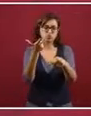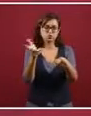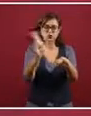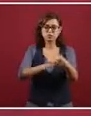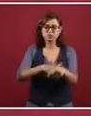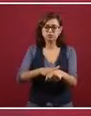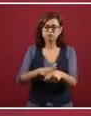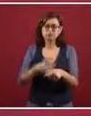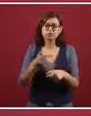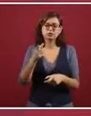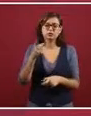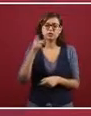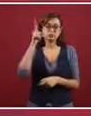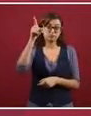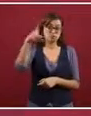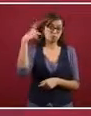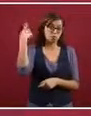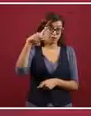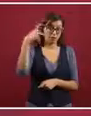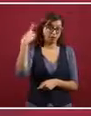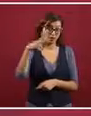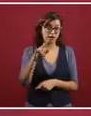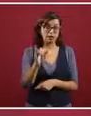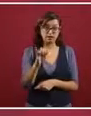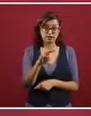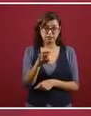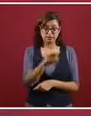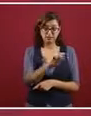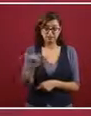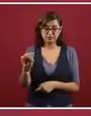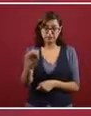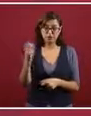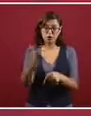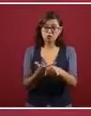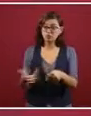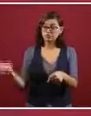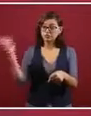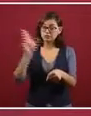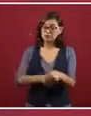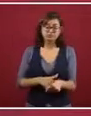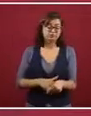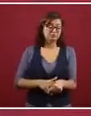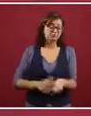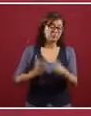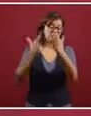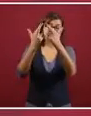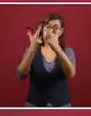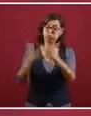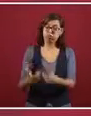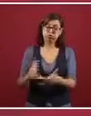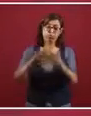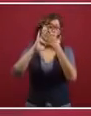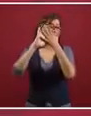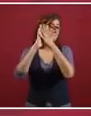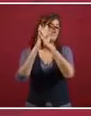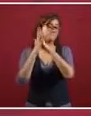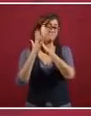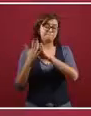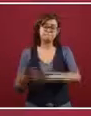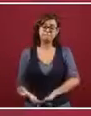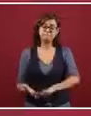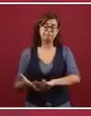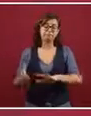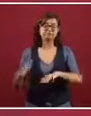el Hospital del Seguro de Puebla, que está inservible